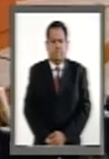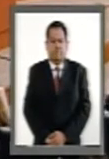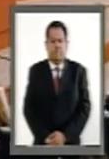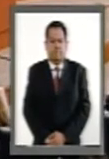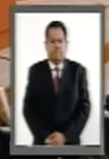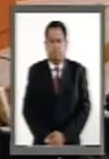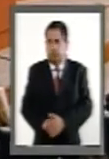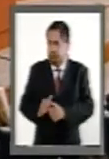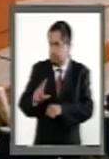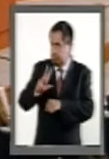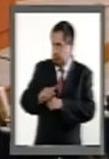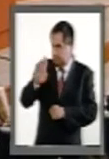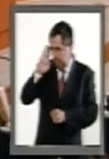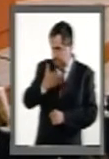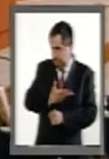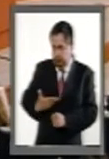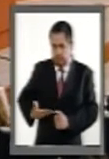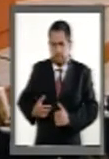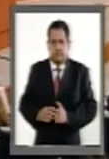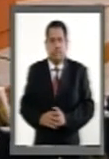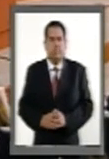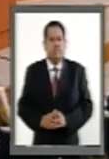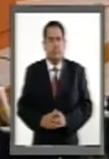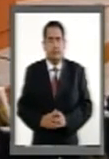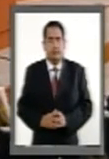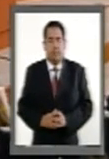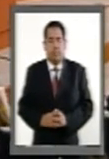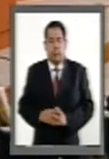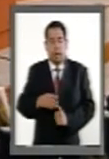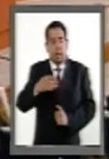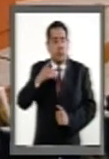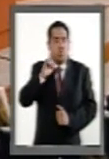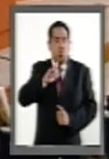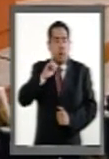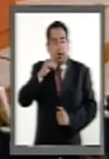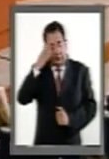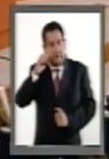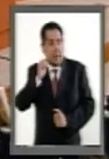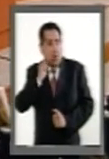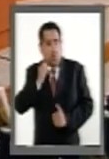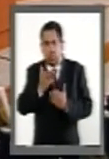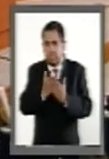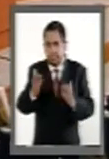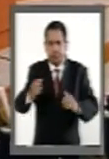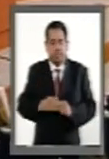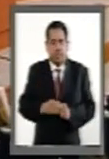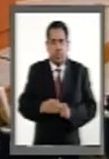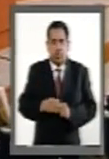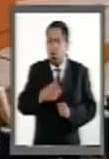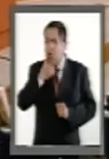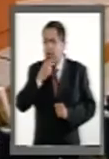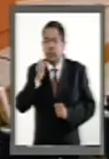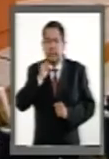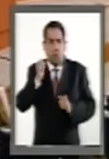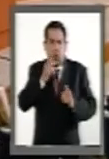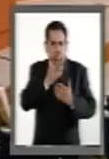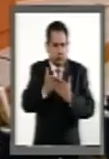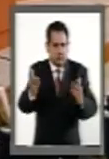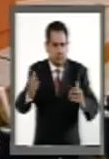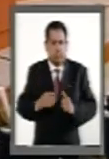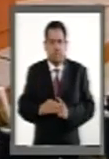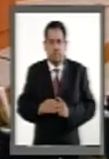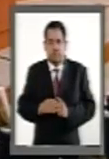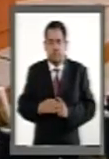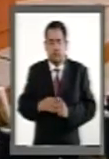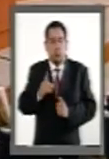Con su venia, señor presidente, señoras senadoras, señores senadores,